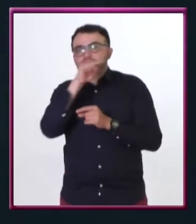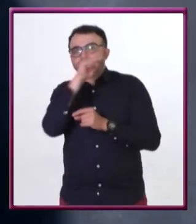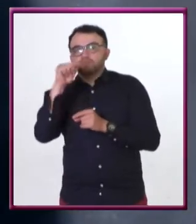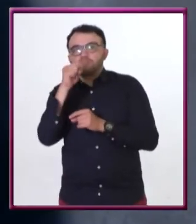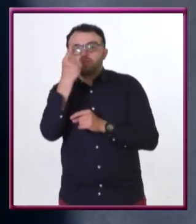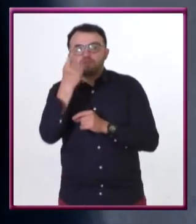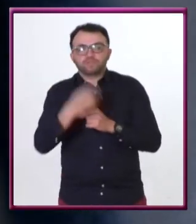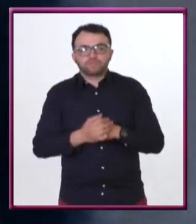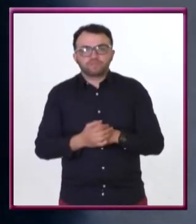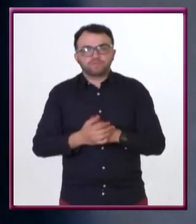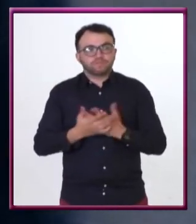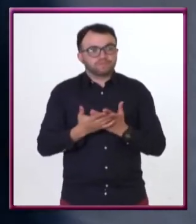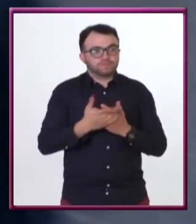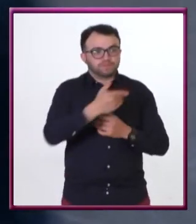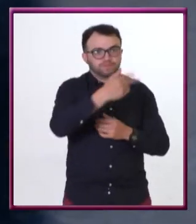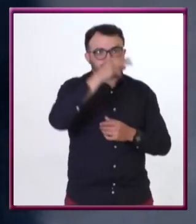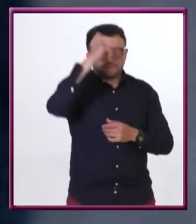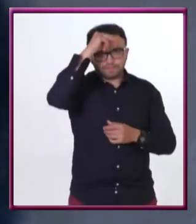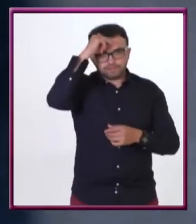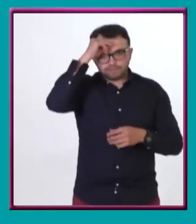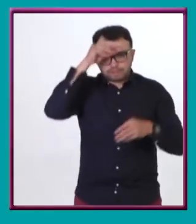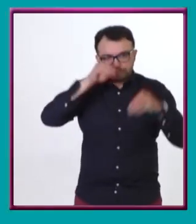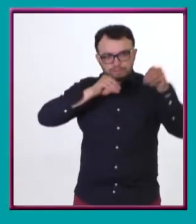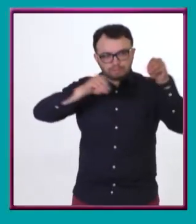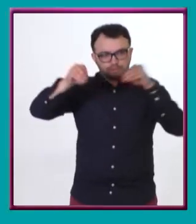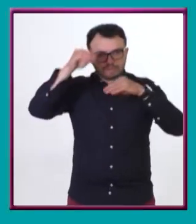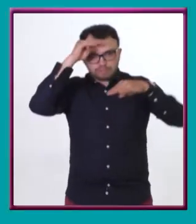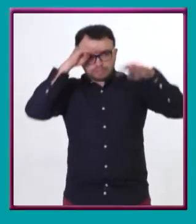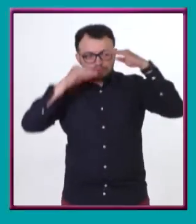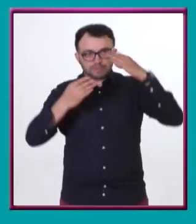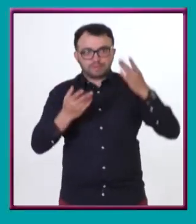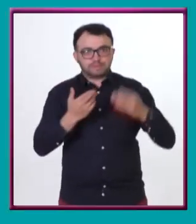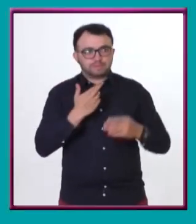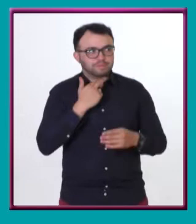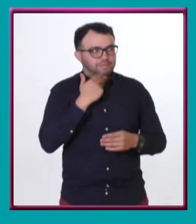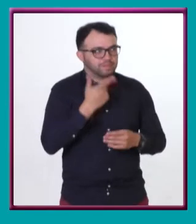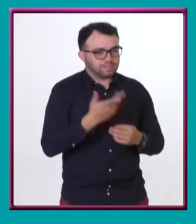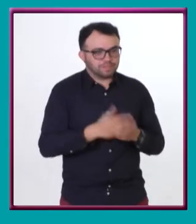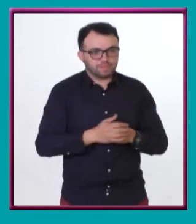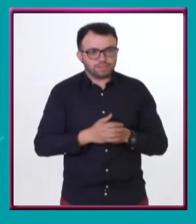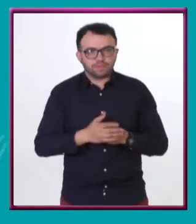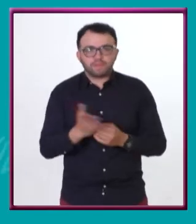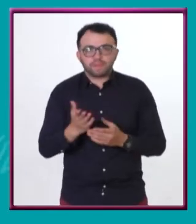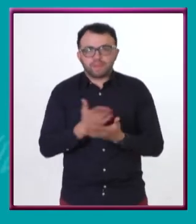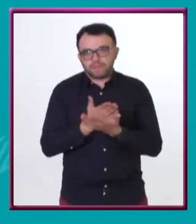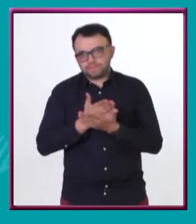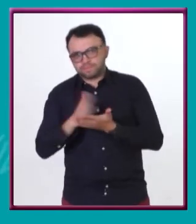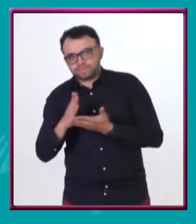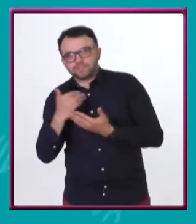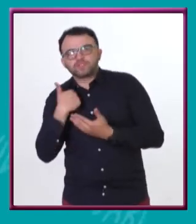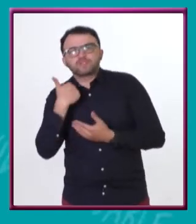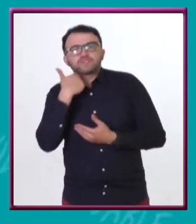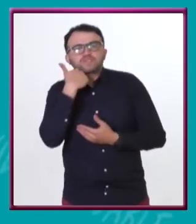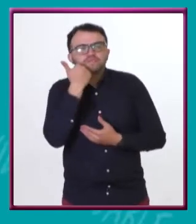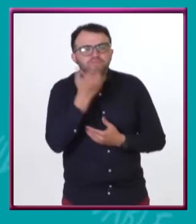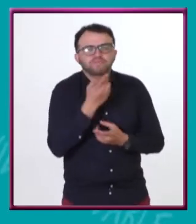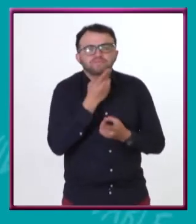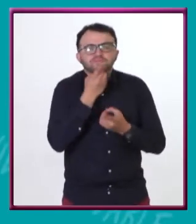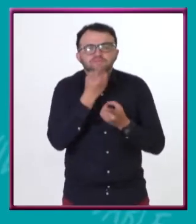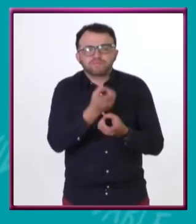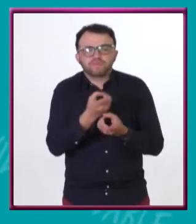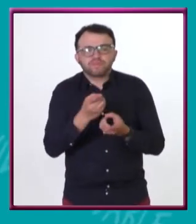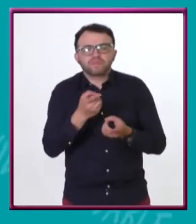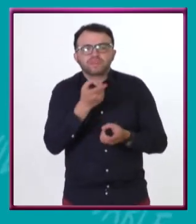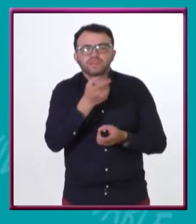empiezan a caer bien, ¿no? Bueno, para que te caigan mejor, además te voy a contar que esta suma le llaman